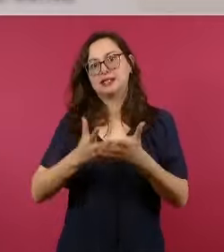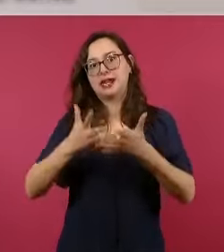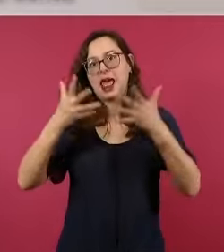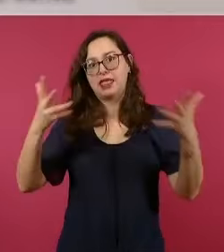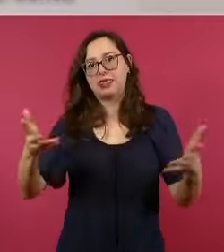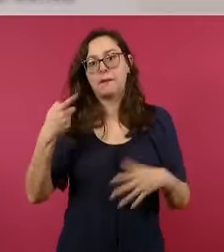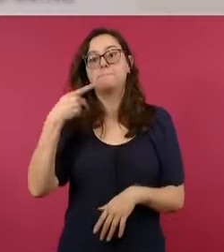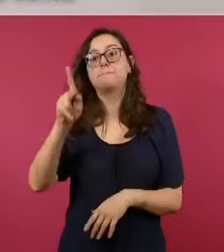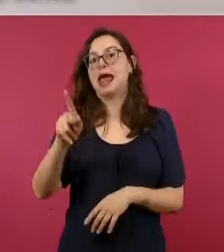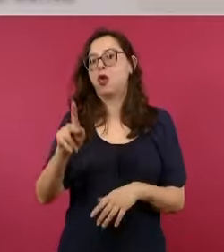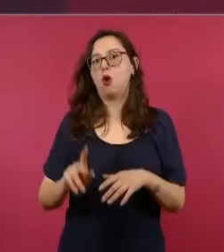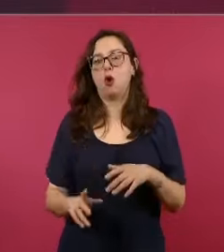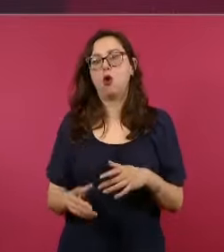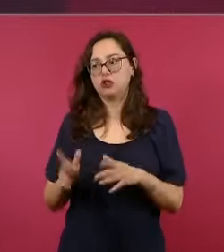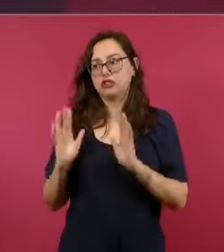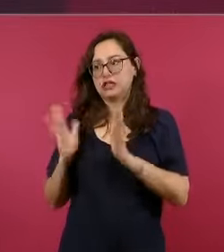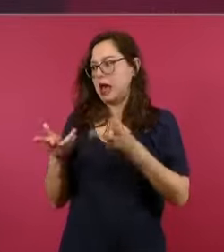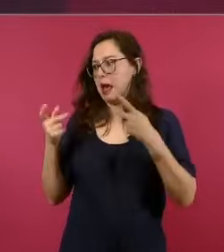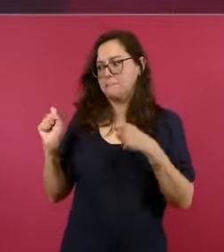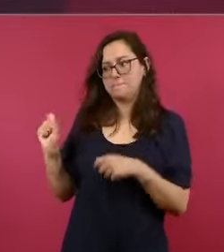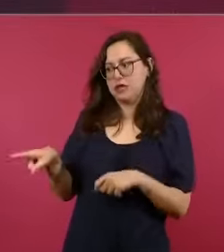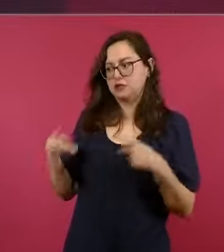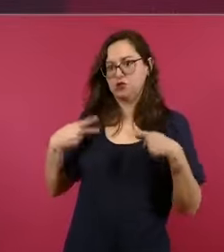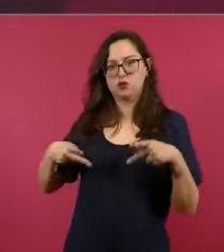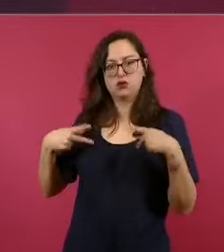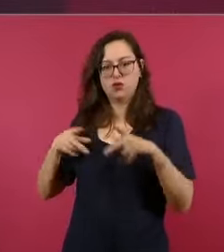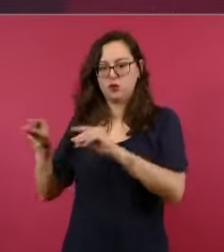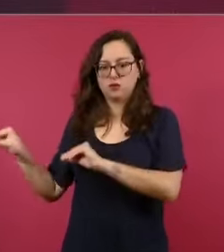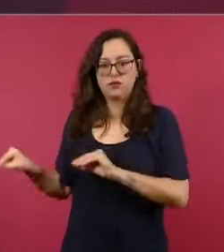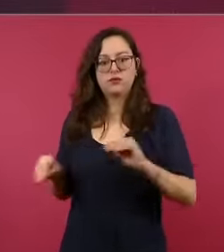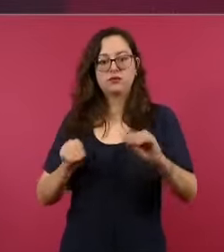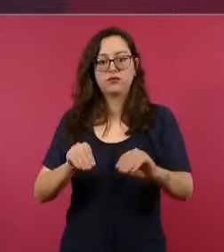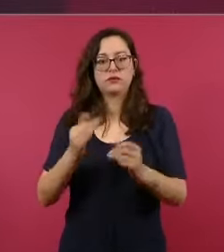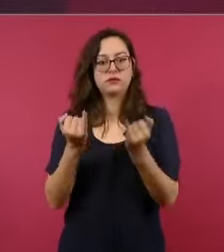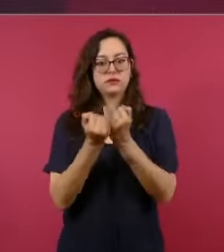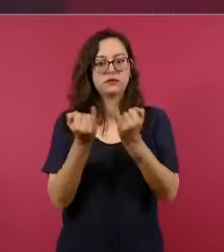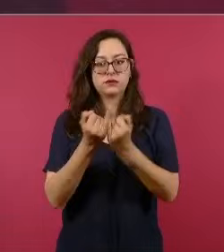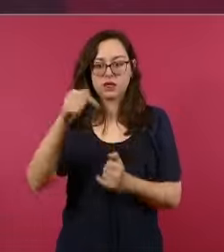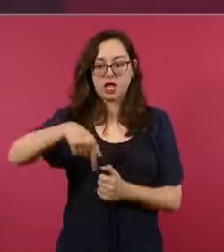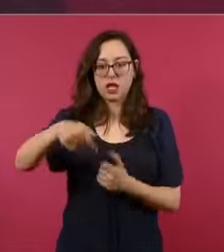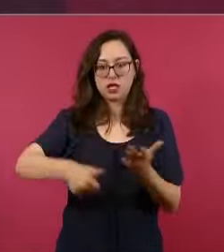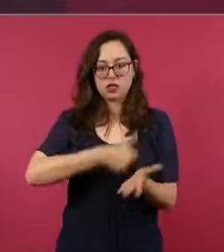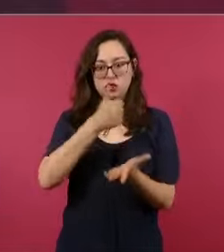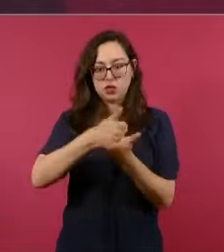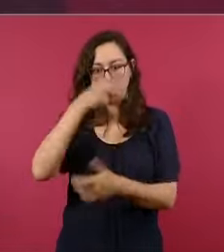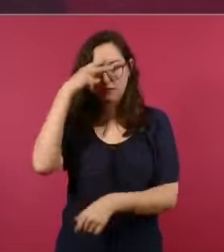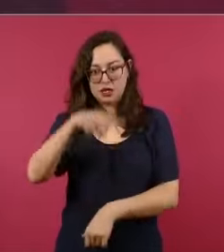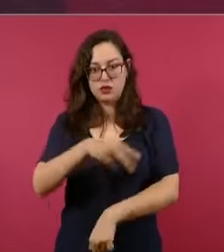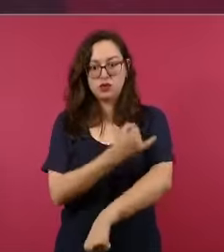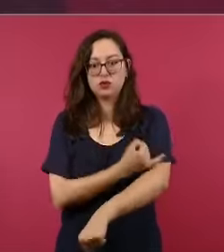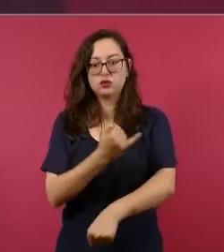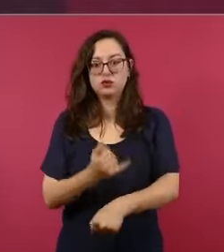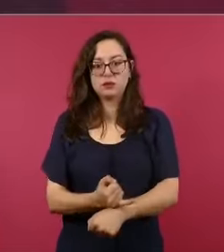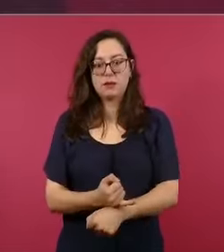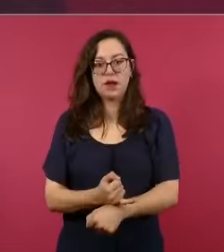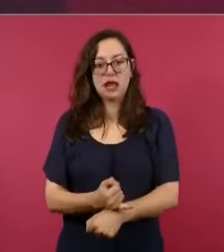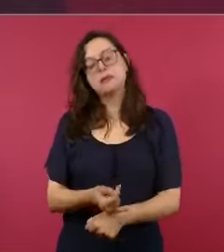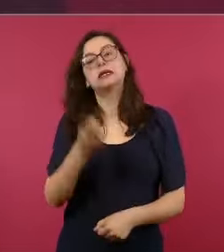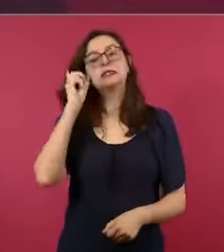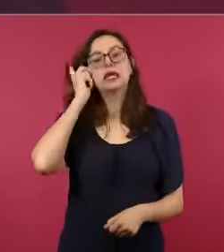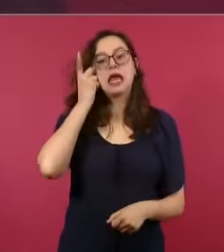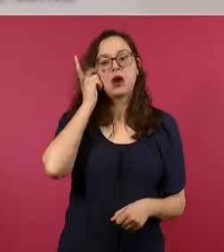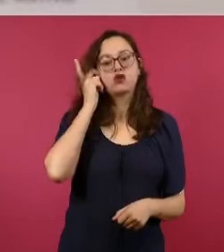tiene a la población est contratada el hospital de aquí de Zaragoza el de El de Iztapalapa ya existía es